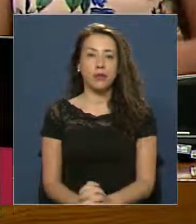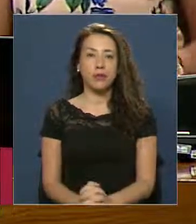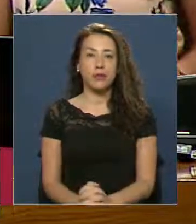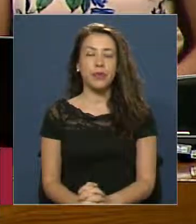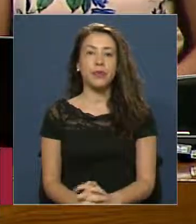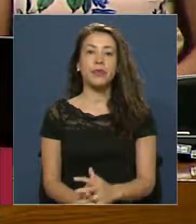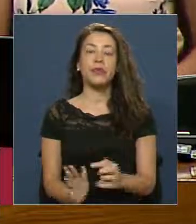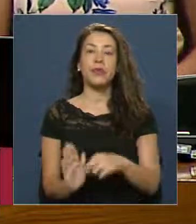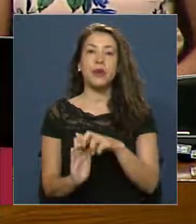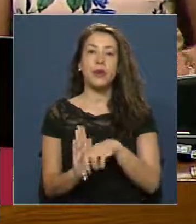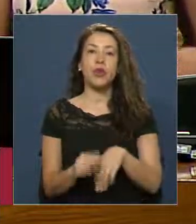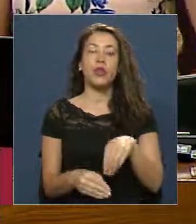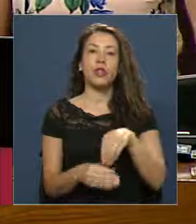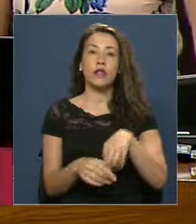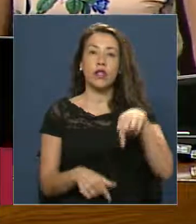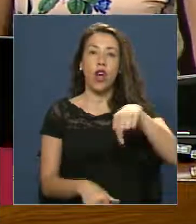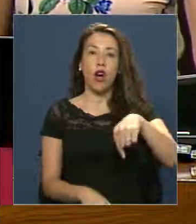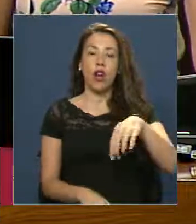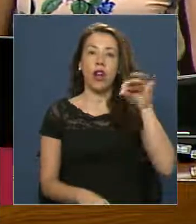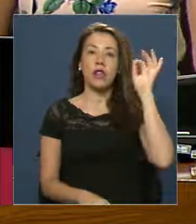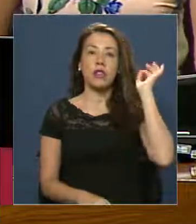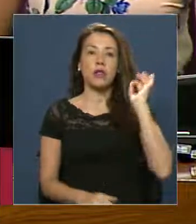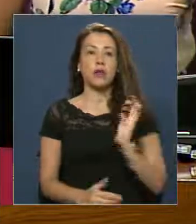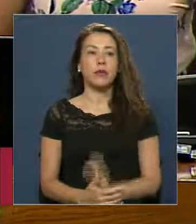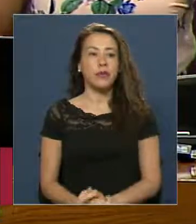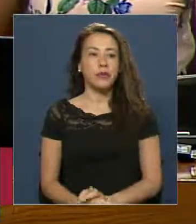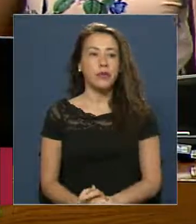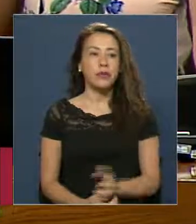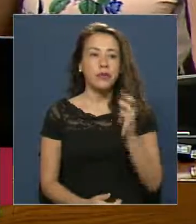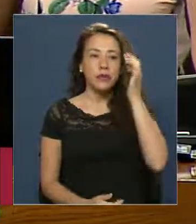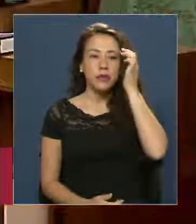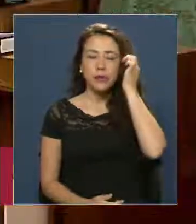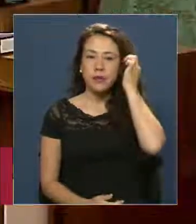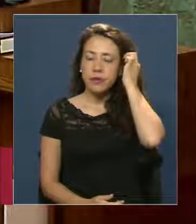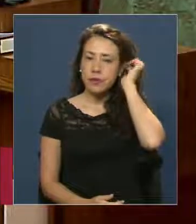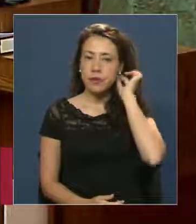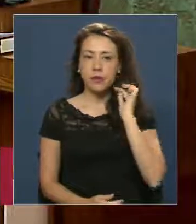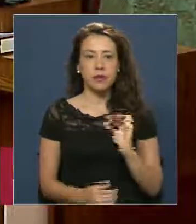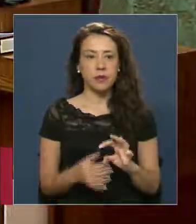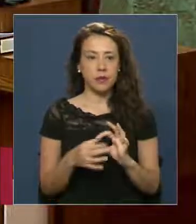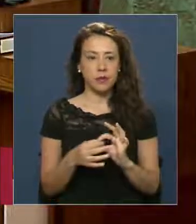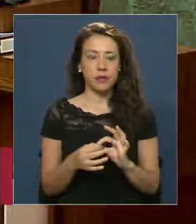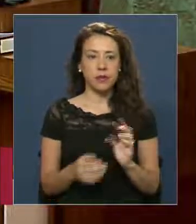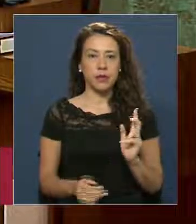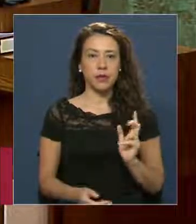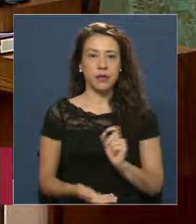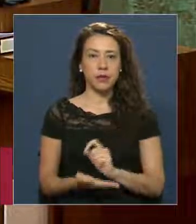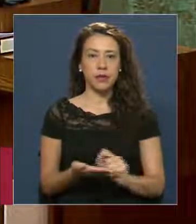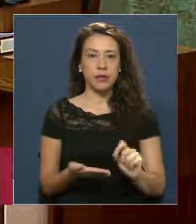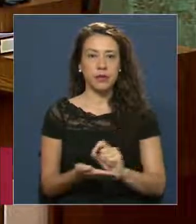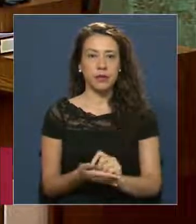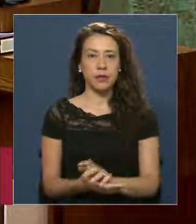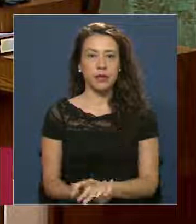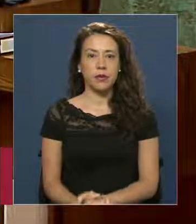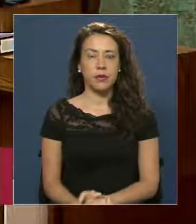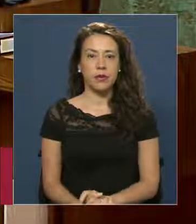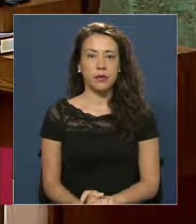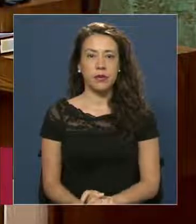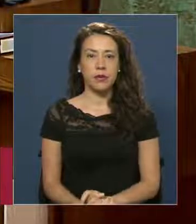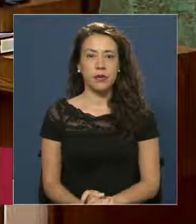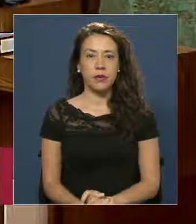proyecto se votará en esta sesión. Eso es, presidenta. Muchas gracias, señor secretario.